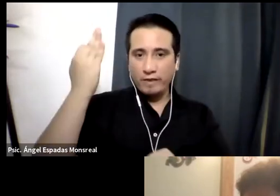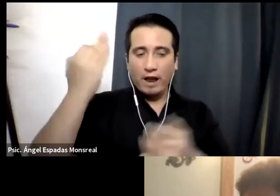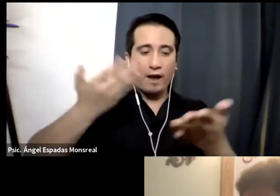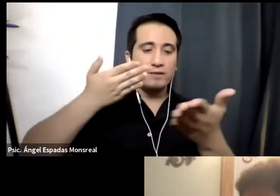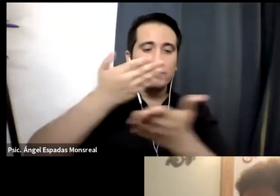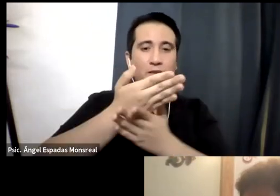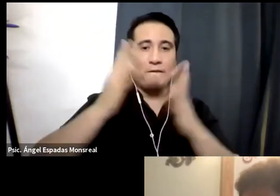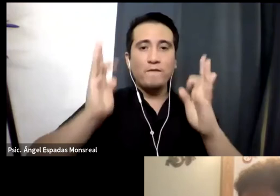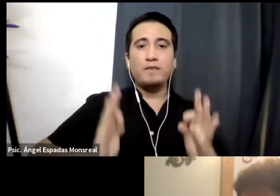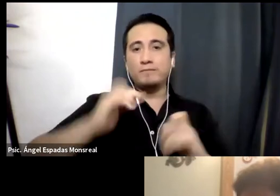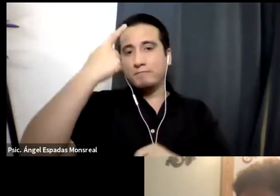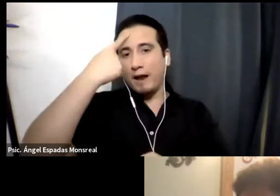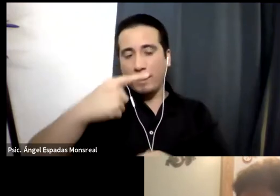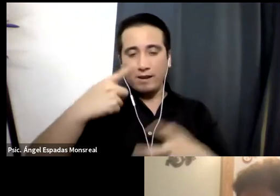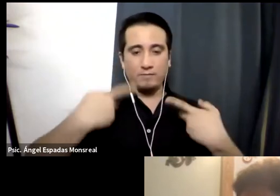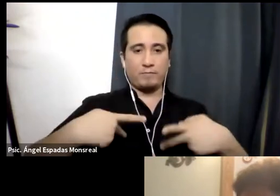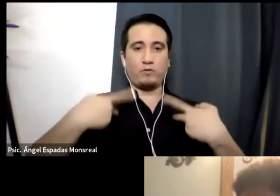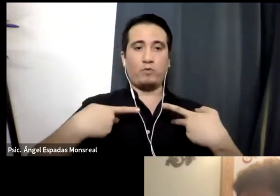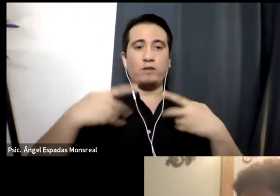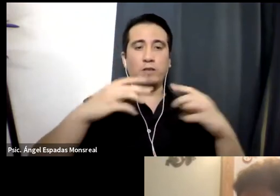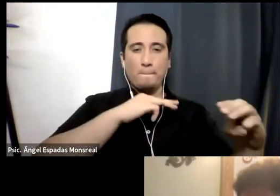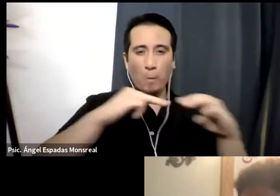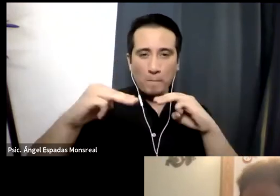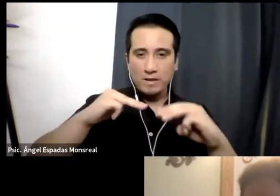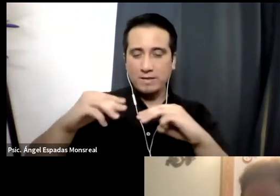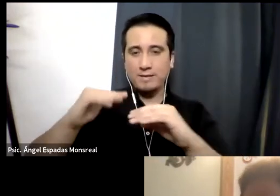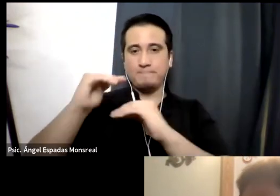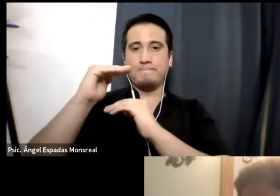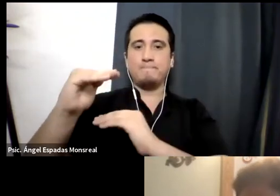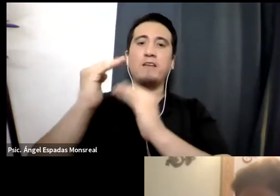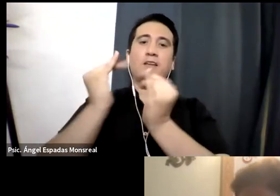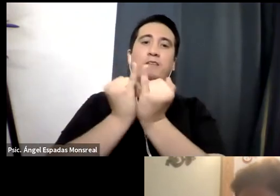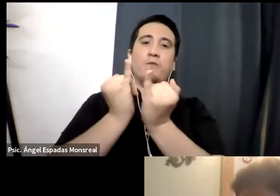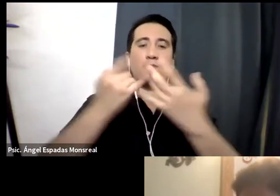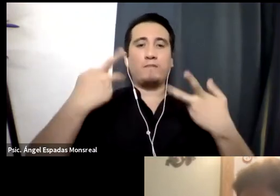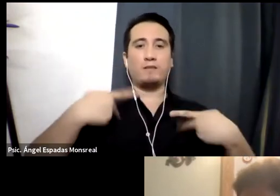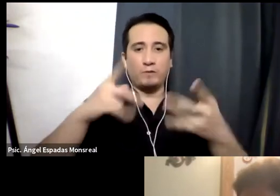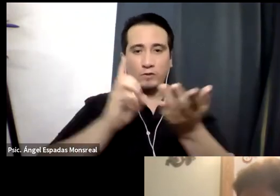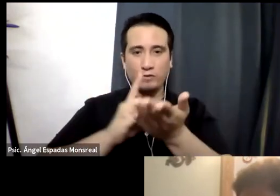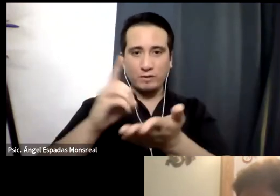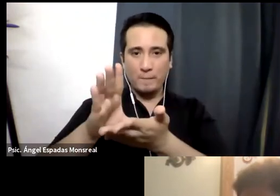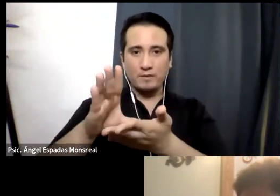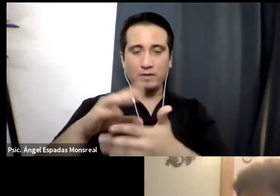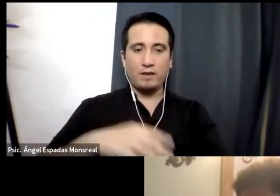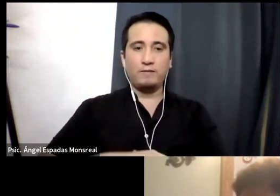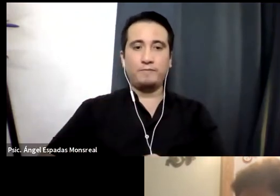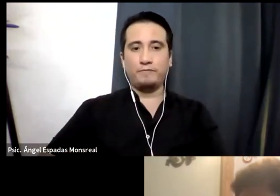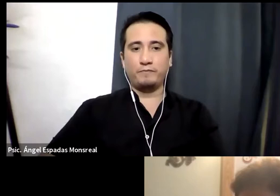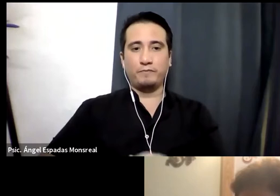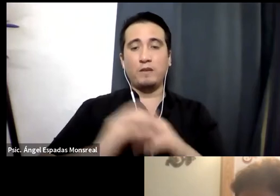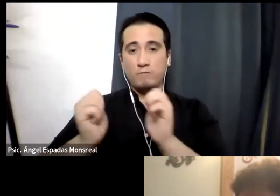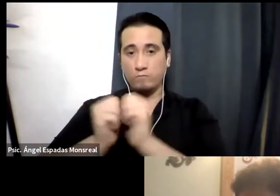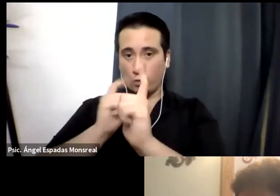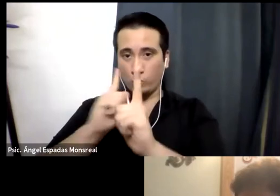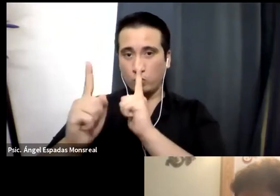a las personas con movilidad limitada, incluyendo a las personas con discapacidad. Además, la consultoría